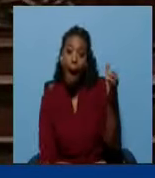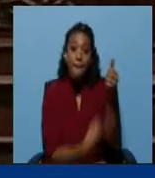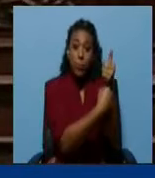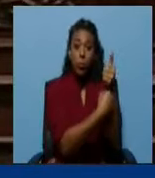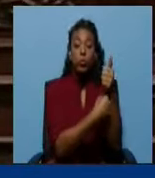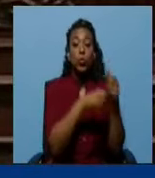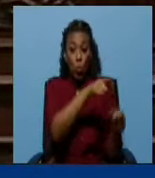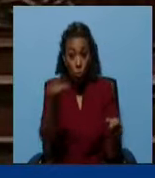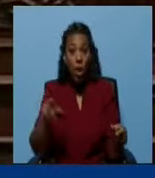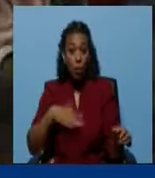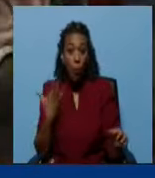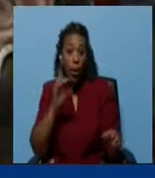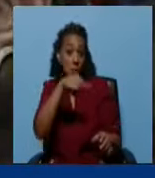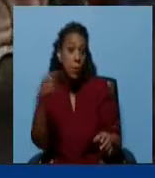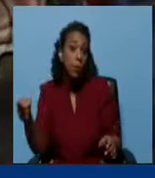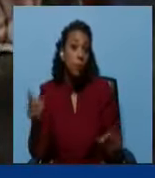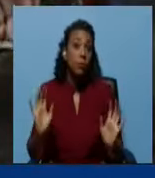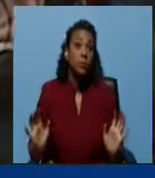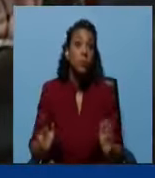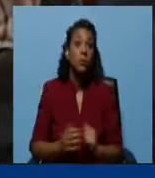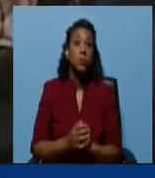pueden.